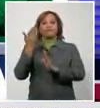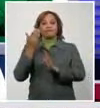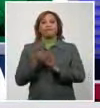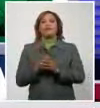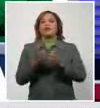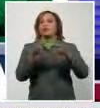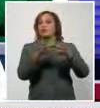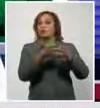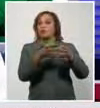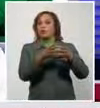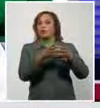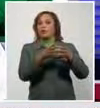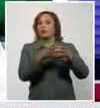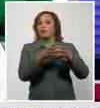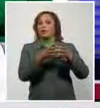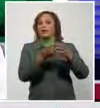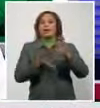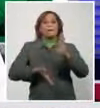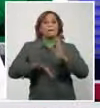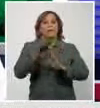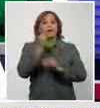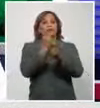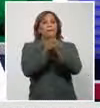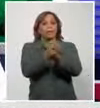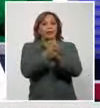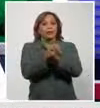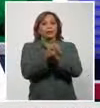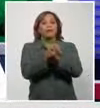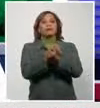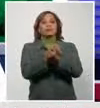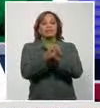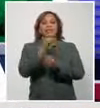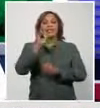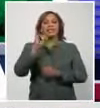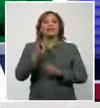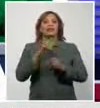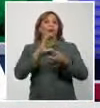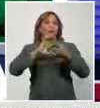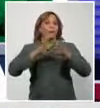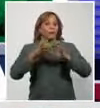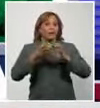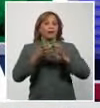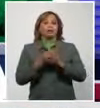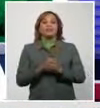de población que mayores riesgos tiene de complicarse.